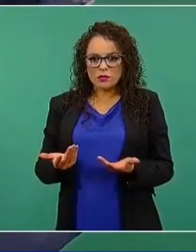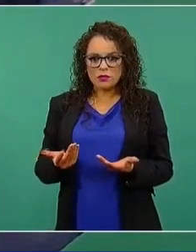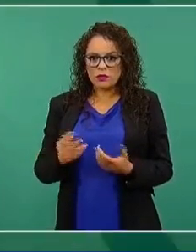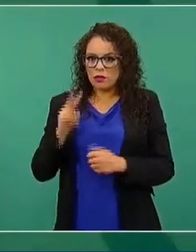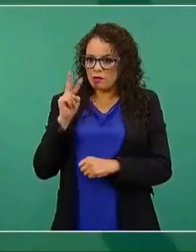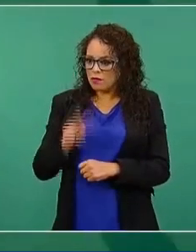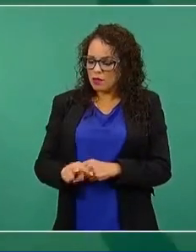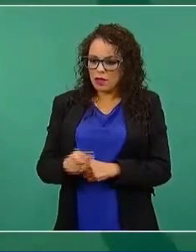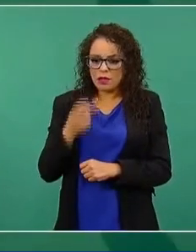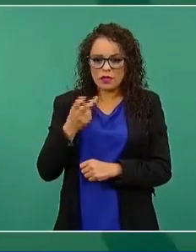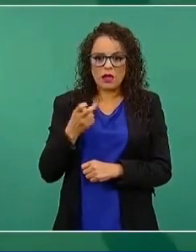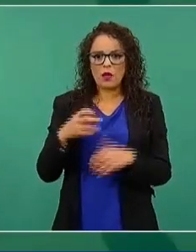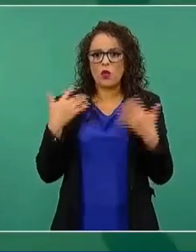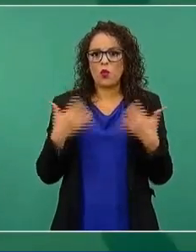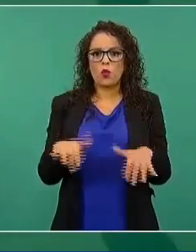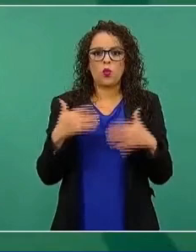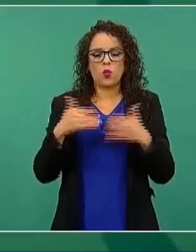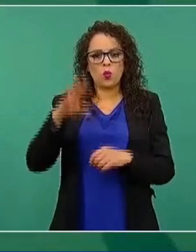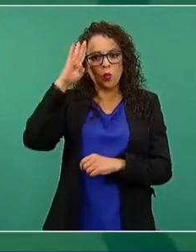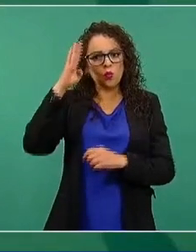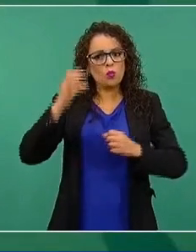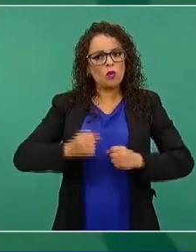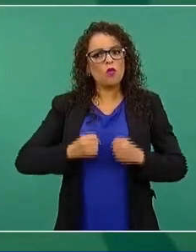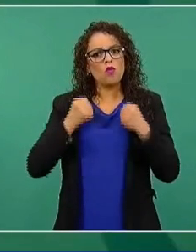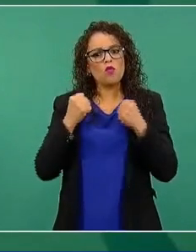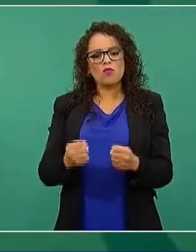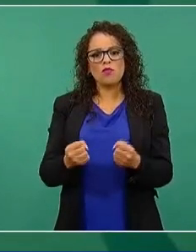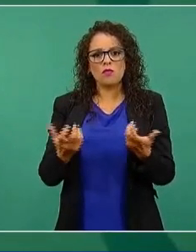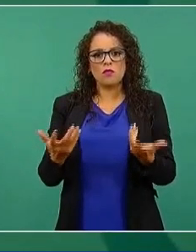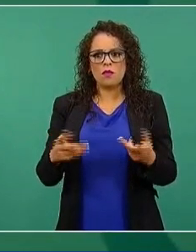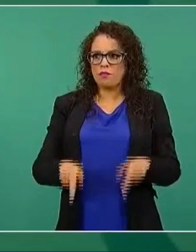tanto territorio.